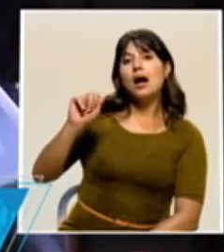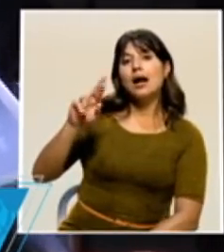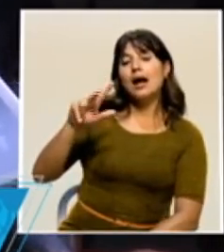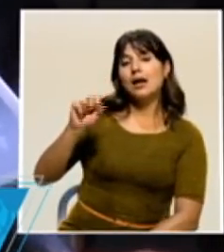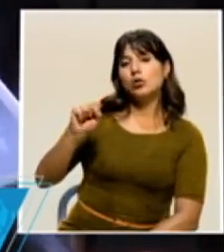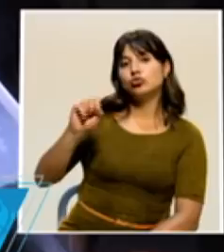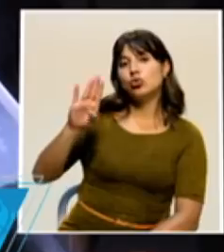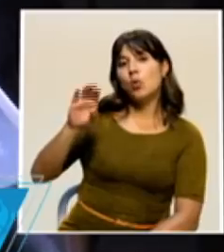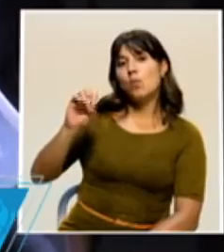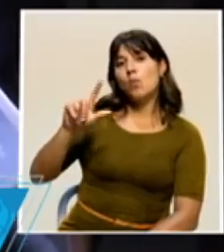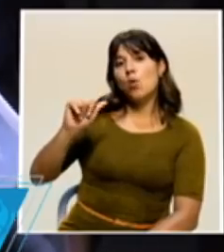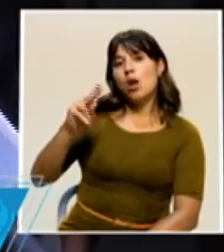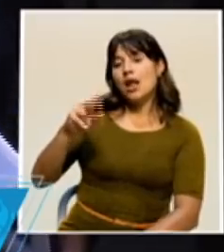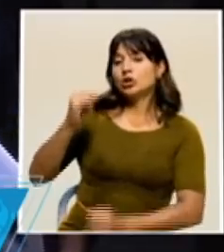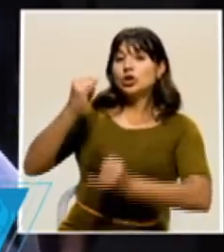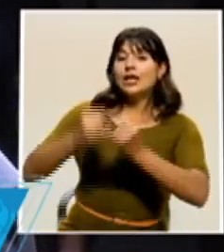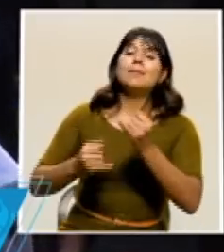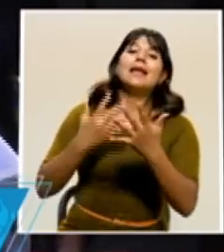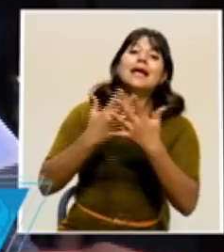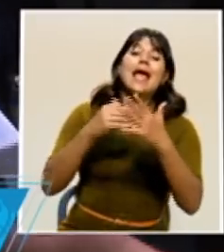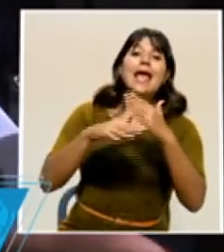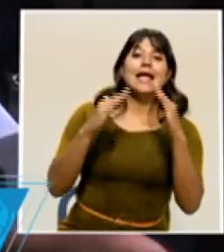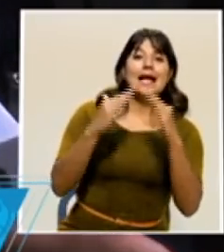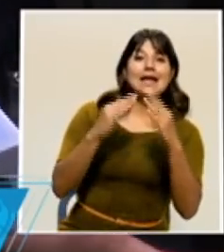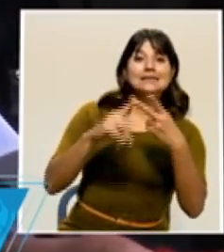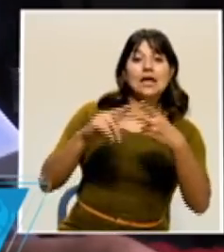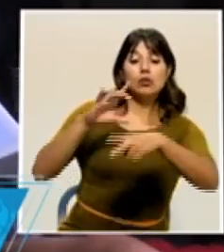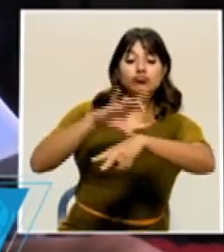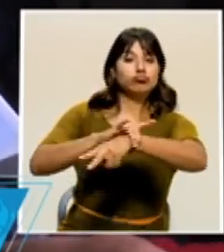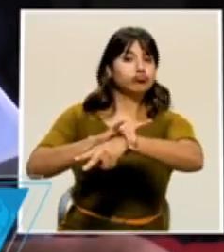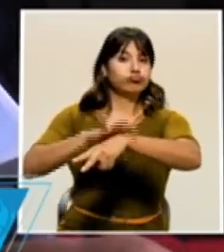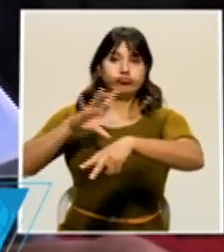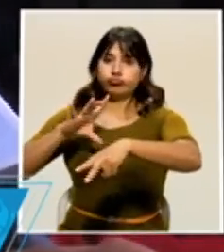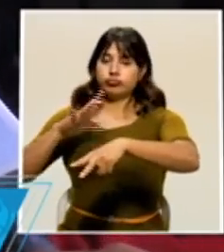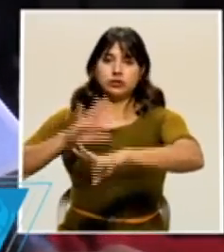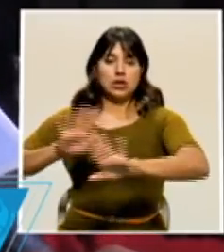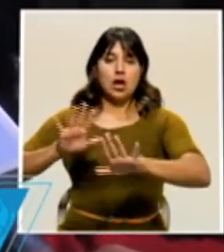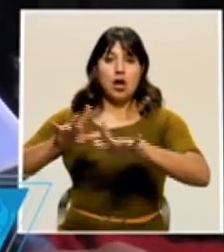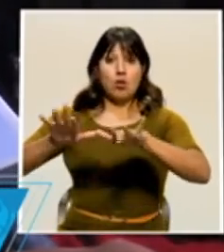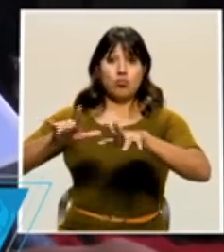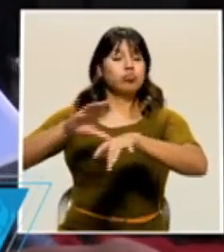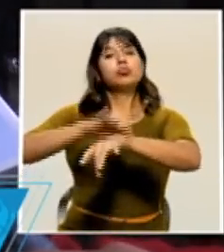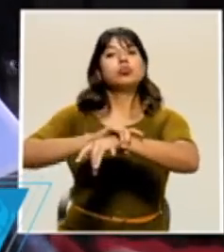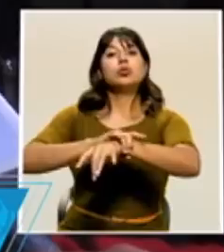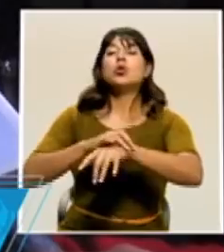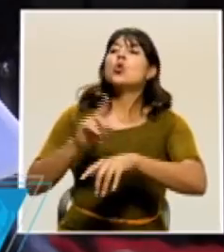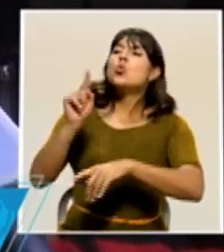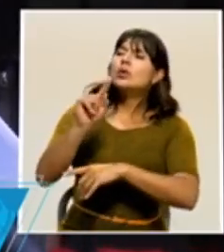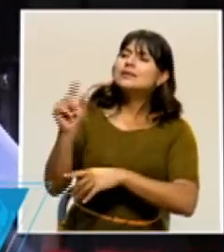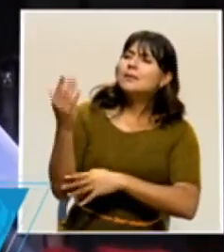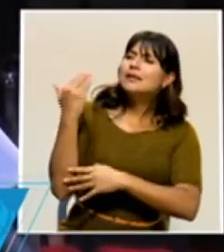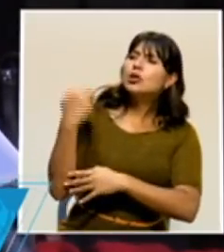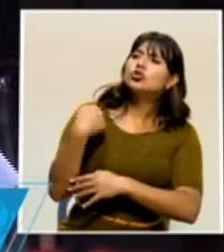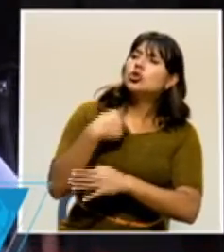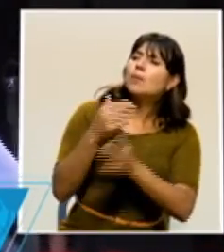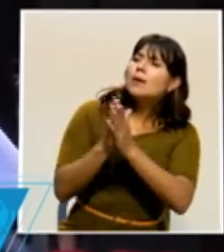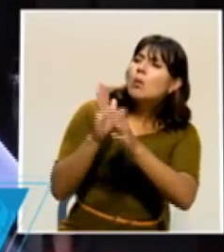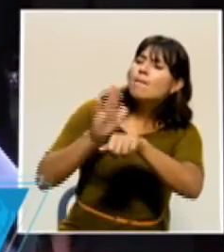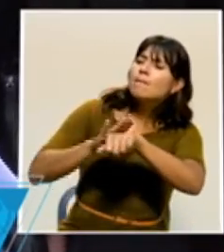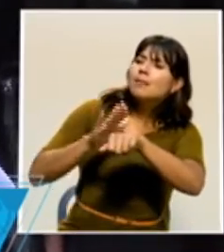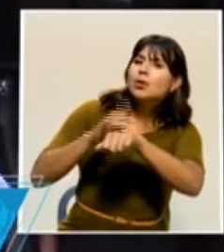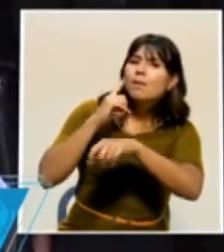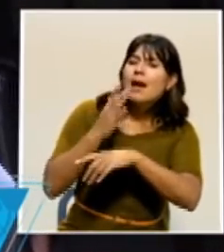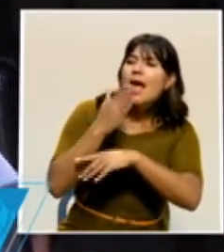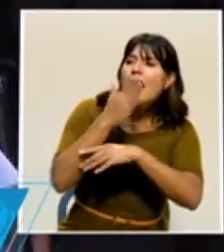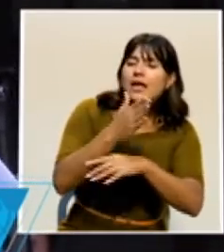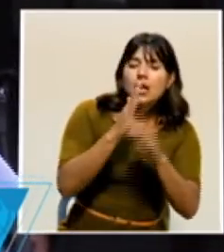y la tobillera. Hace una semana, don Juan Carlos Bolaños y yo pedimos un permiso para ir a la primera comunión de los hijos, y el Ministerio